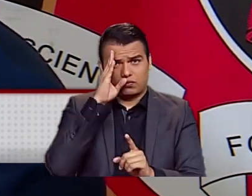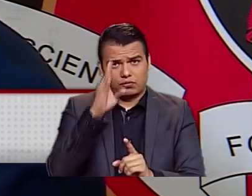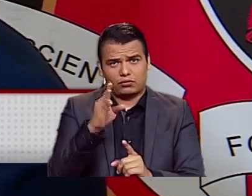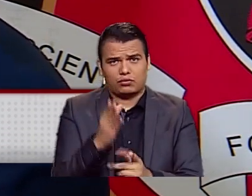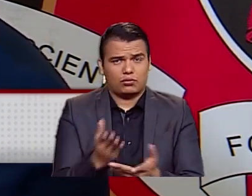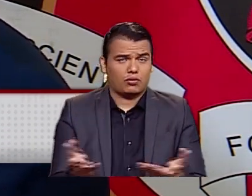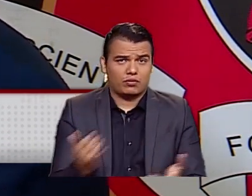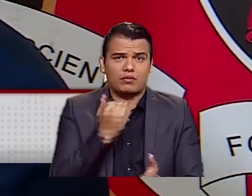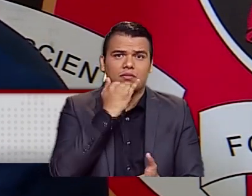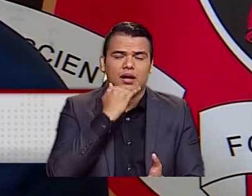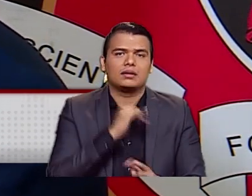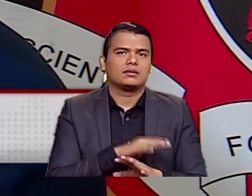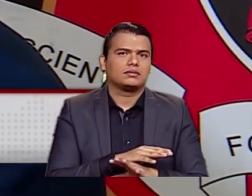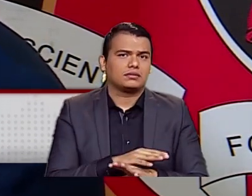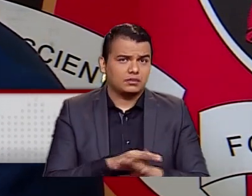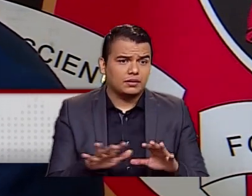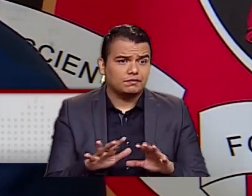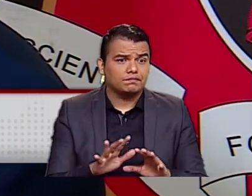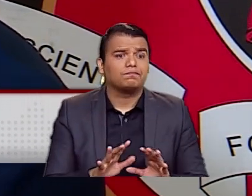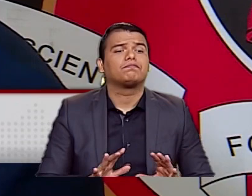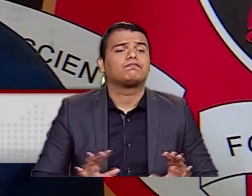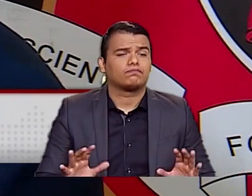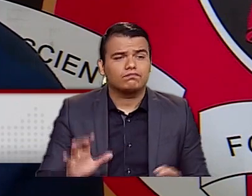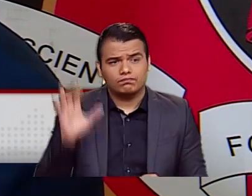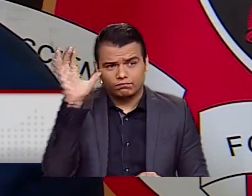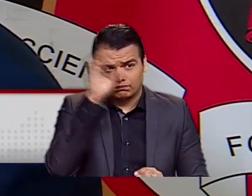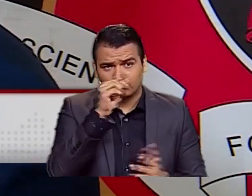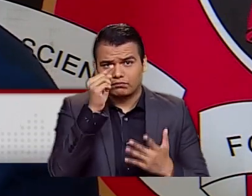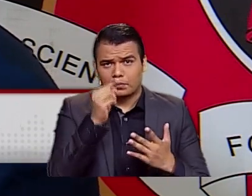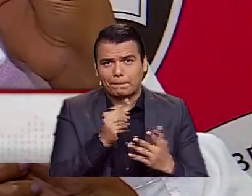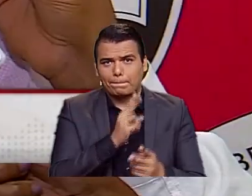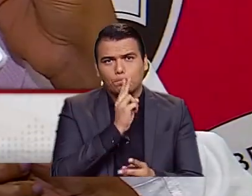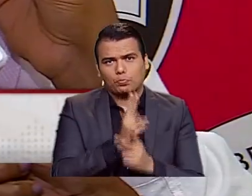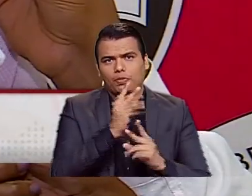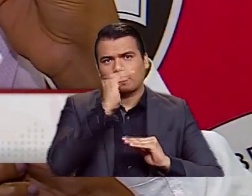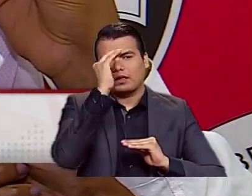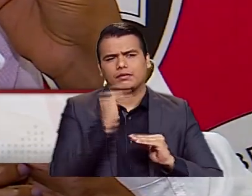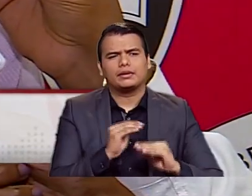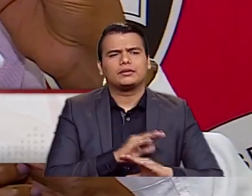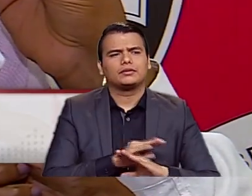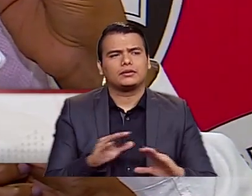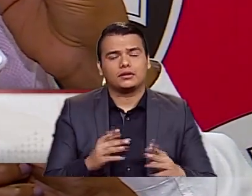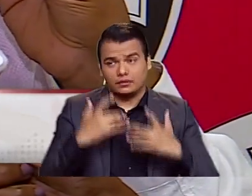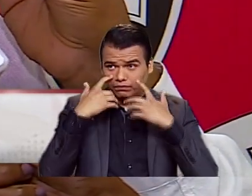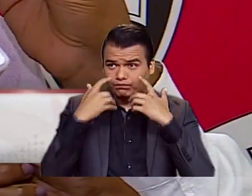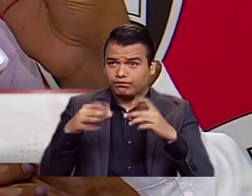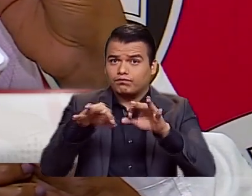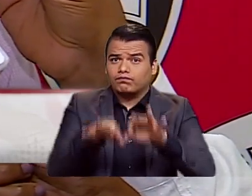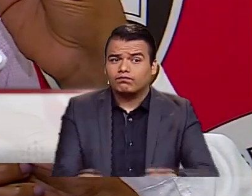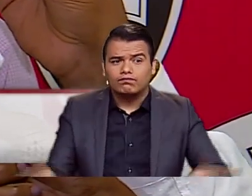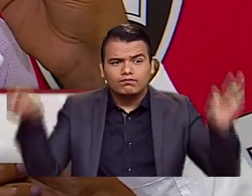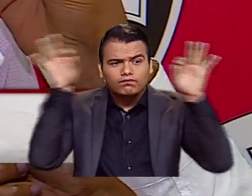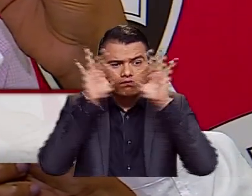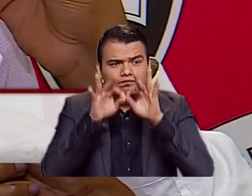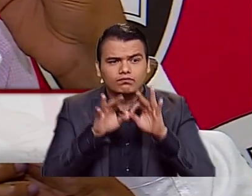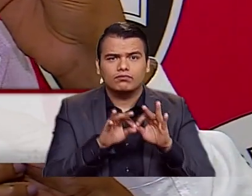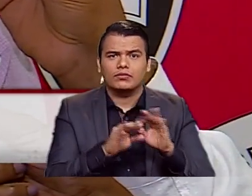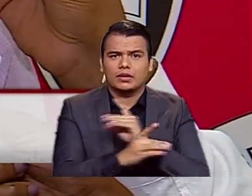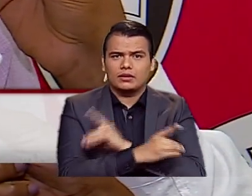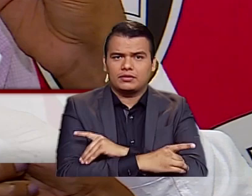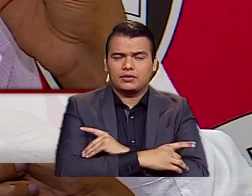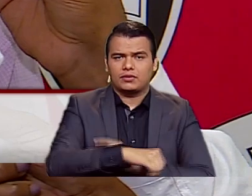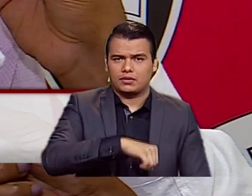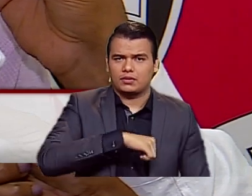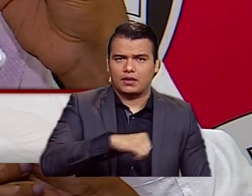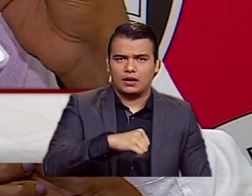administración pública, pues obviamente eso atenúa todos los riesgos que se pueda tener. Por ello es tan importante que el derecho disciplinario se